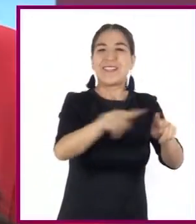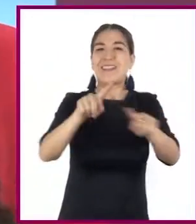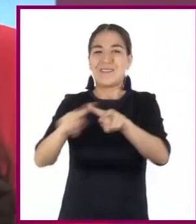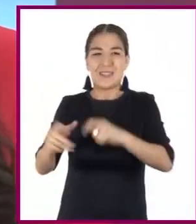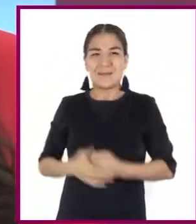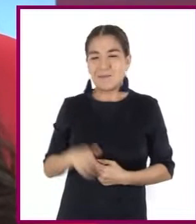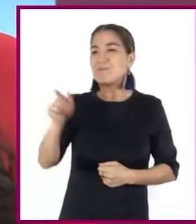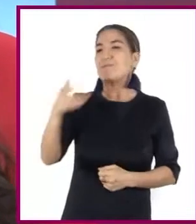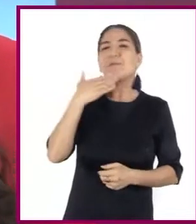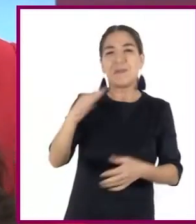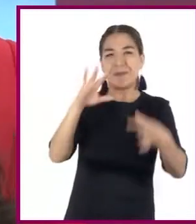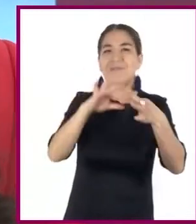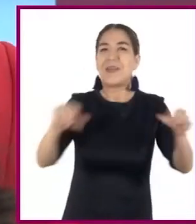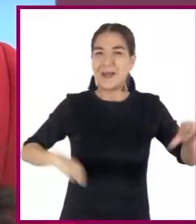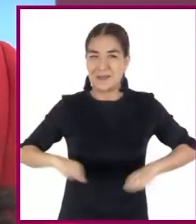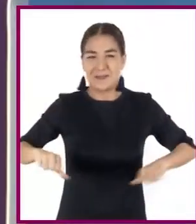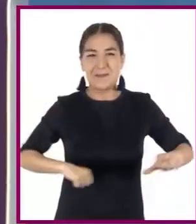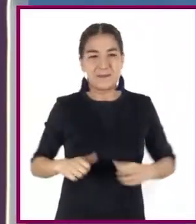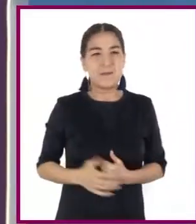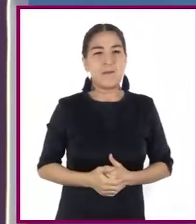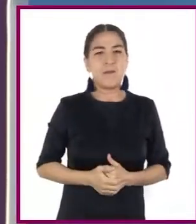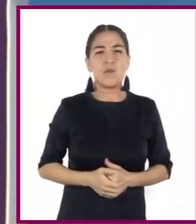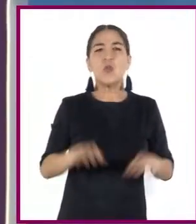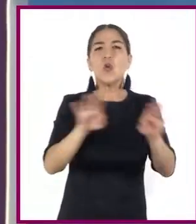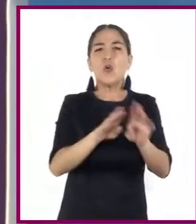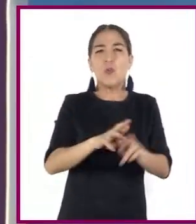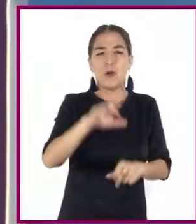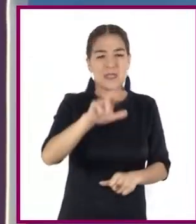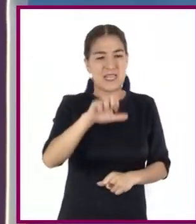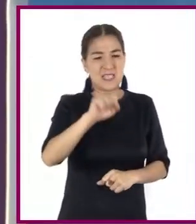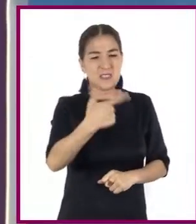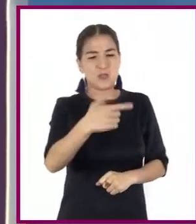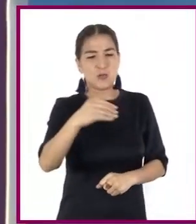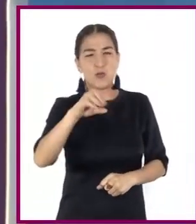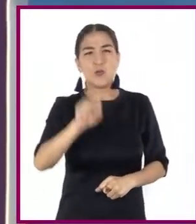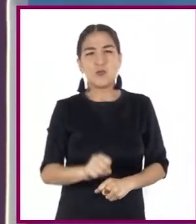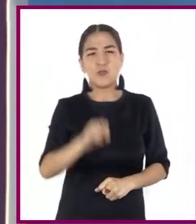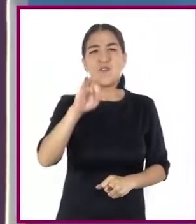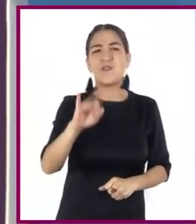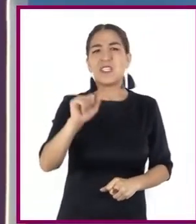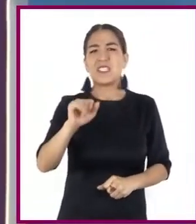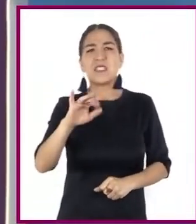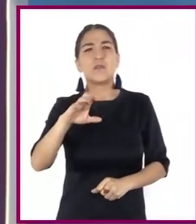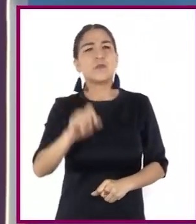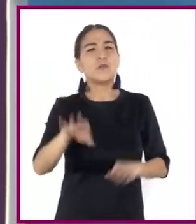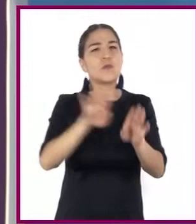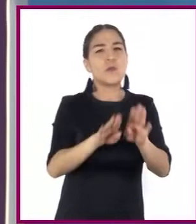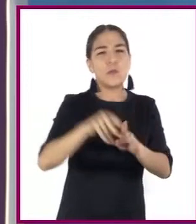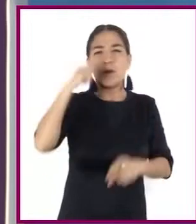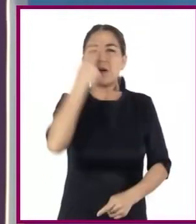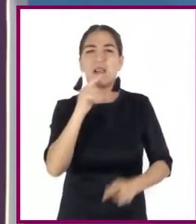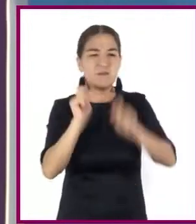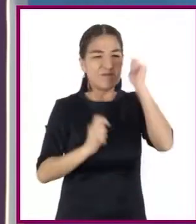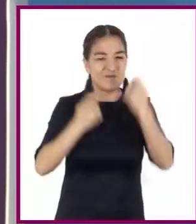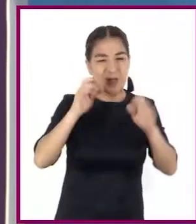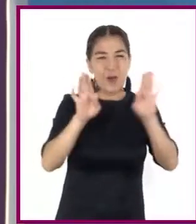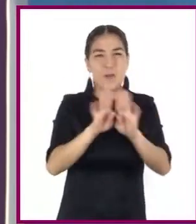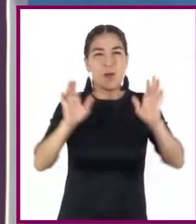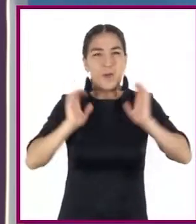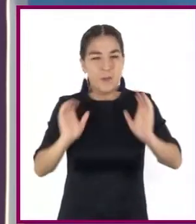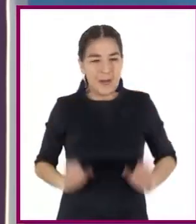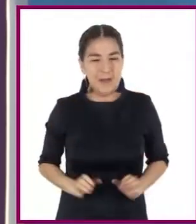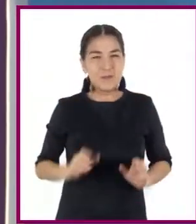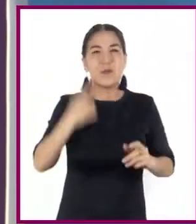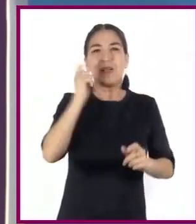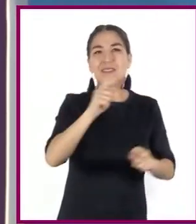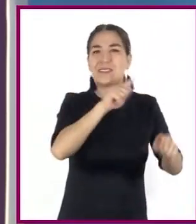maestra Michelle. Y aunque los rasgos físicos no solo nos hacen ser diferentes, también definen nuestra